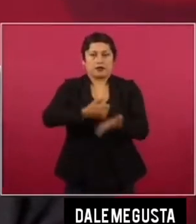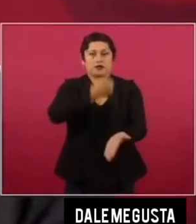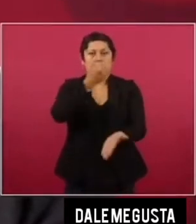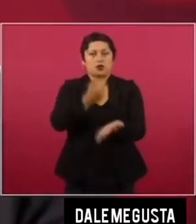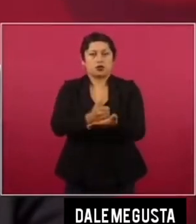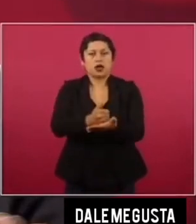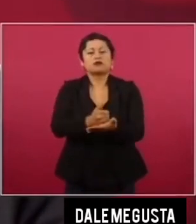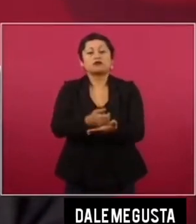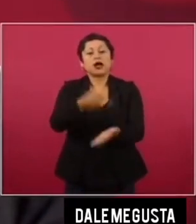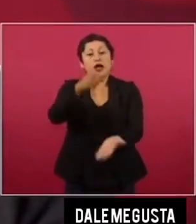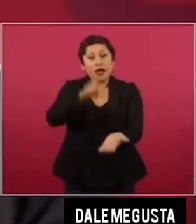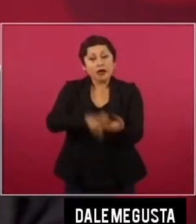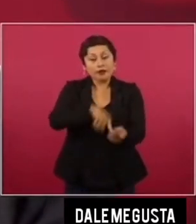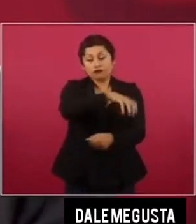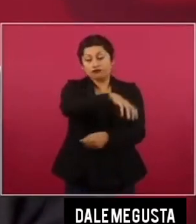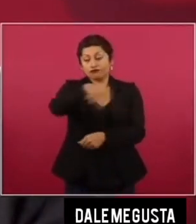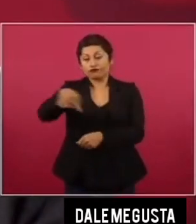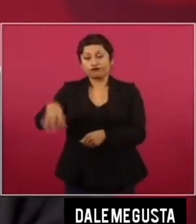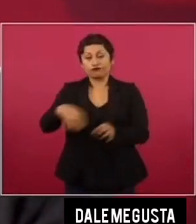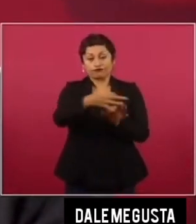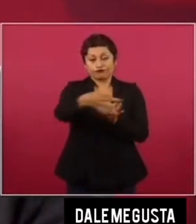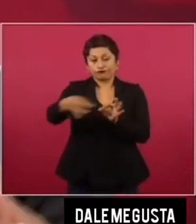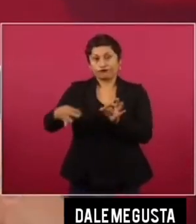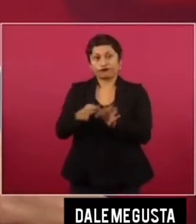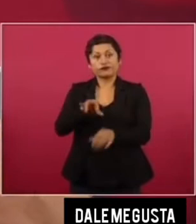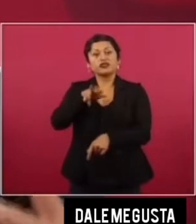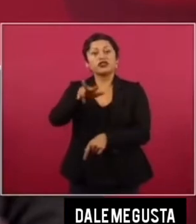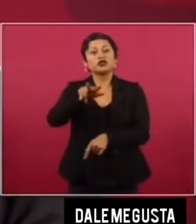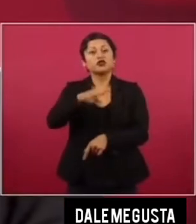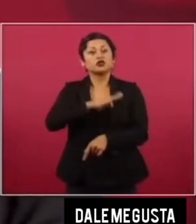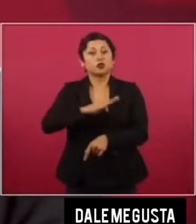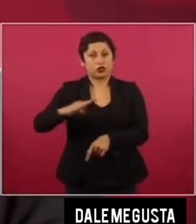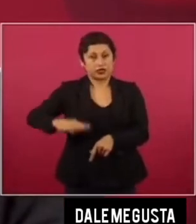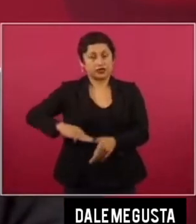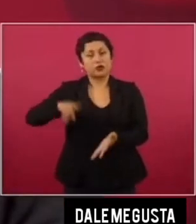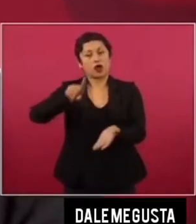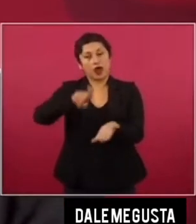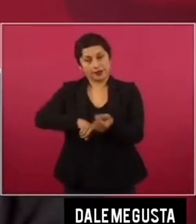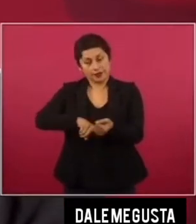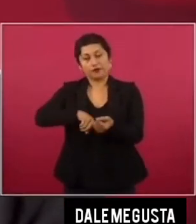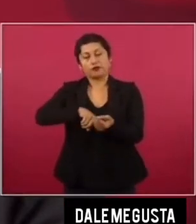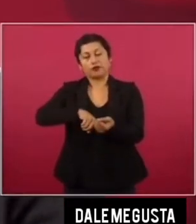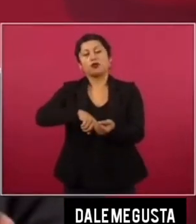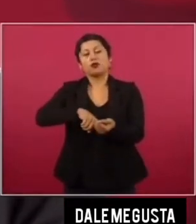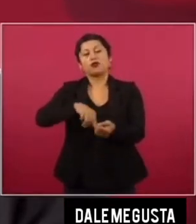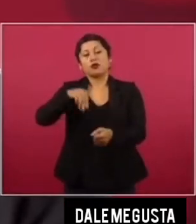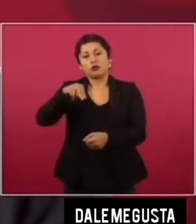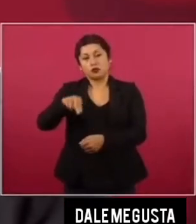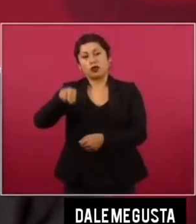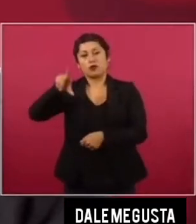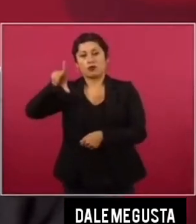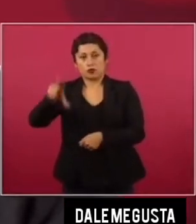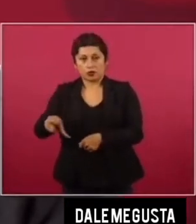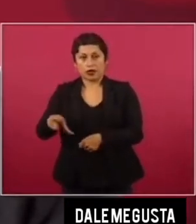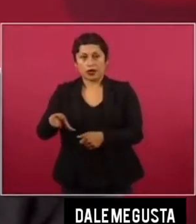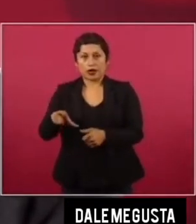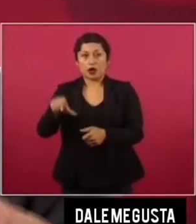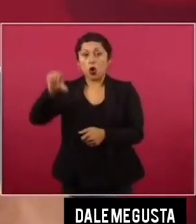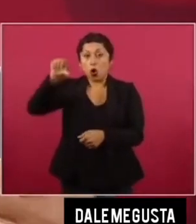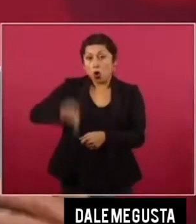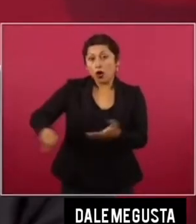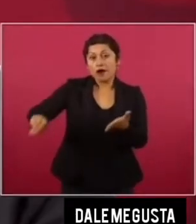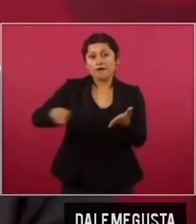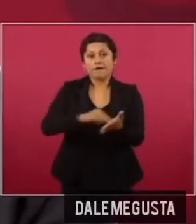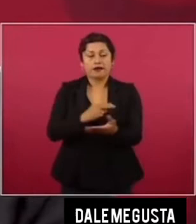18 municipios de la zona metropolitana de Nuevo León. Se beneficiará prácticamente de manera inmediata a un